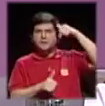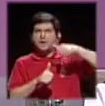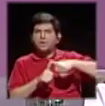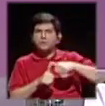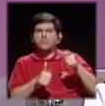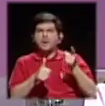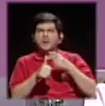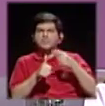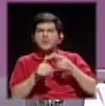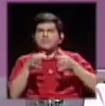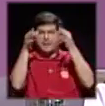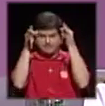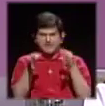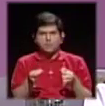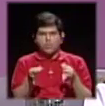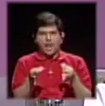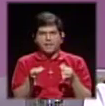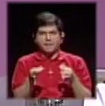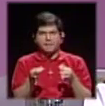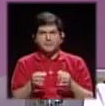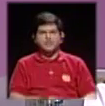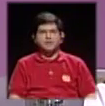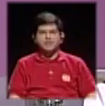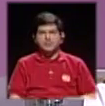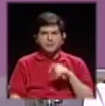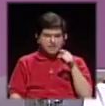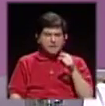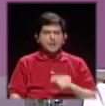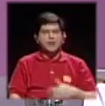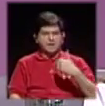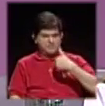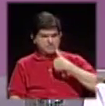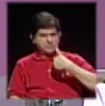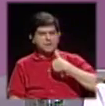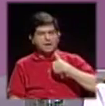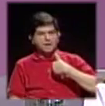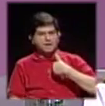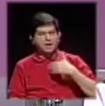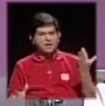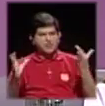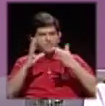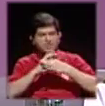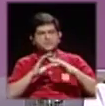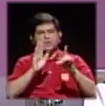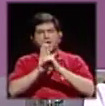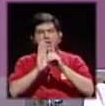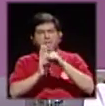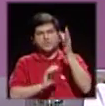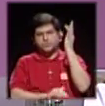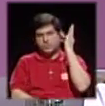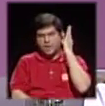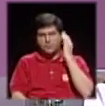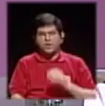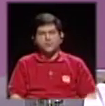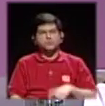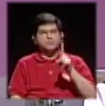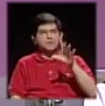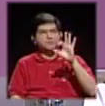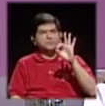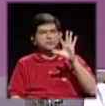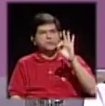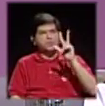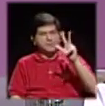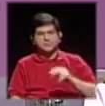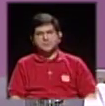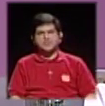los primeros tribunales, el primer tribunal que se celebró con respecto a los derechos de las mujeres en